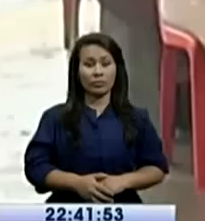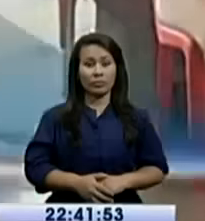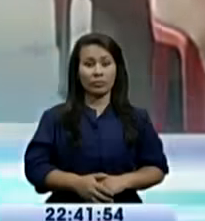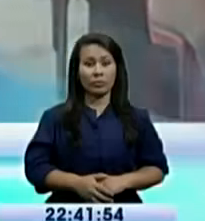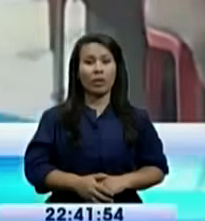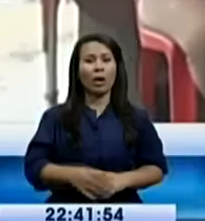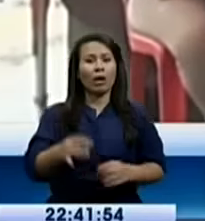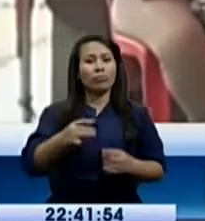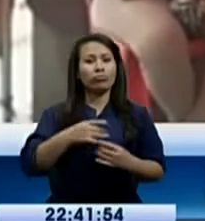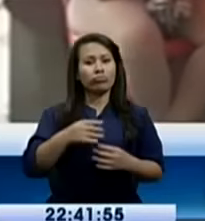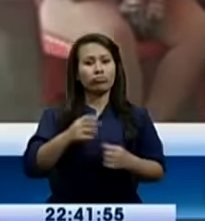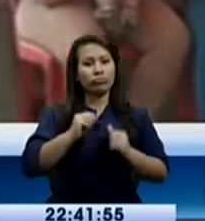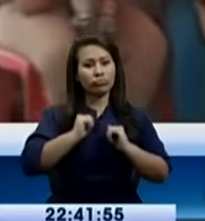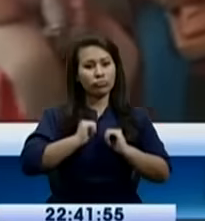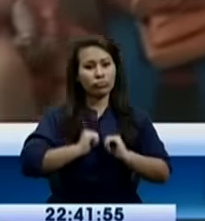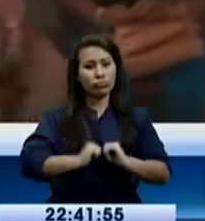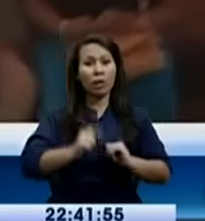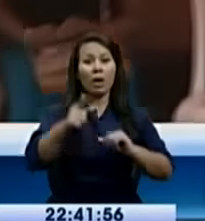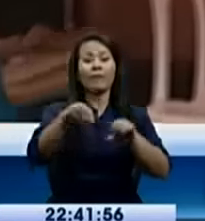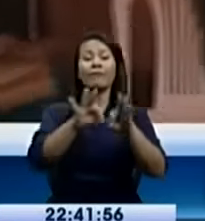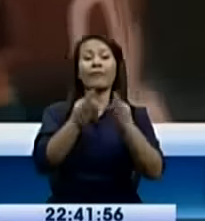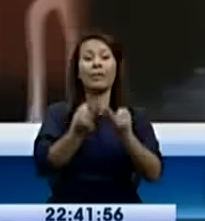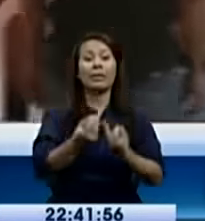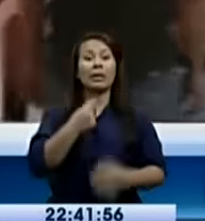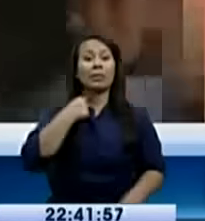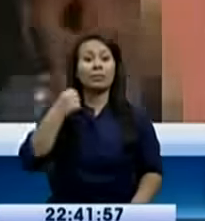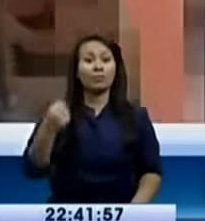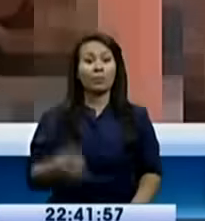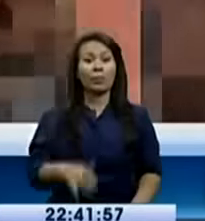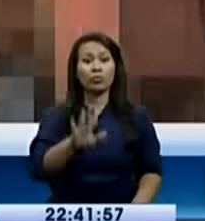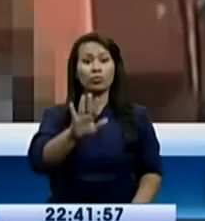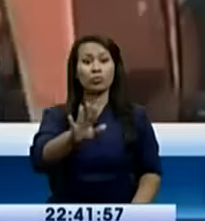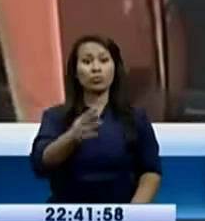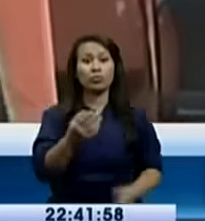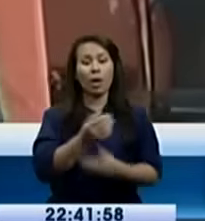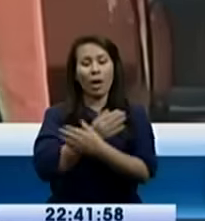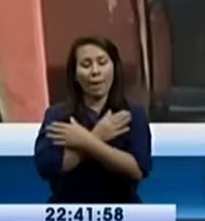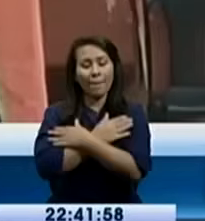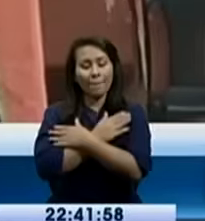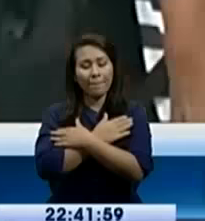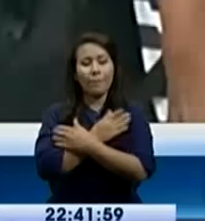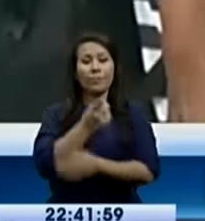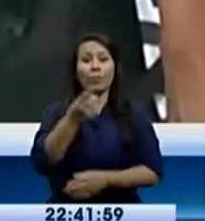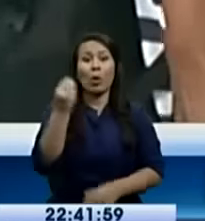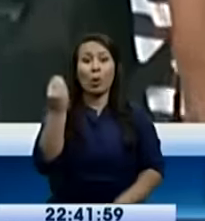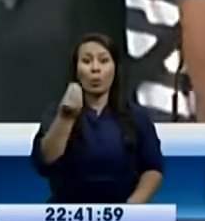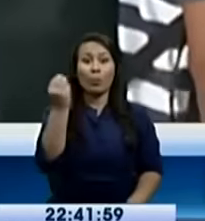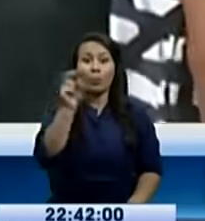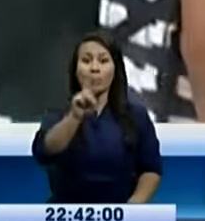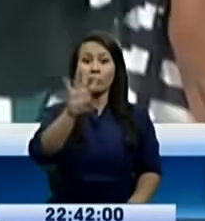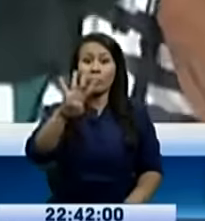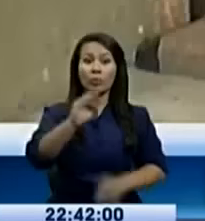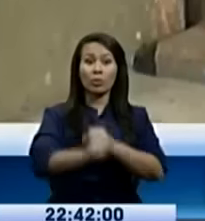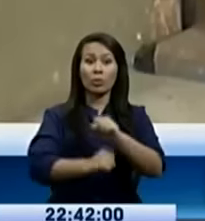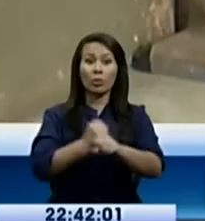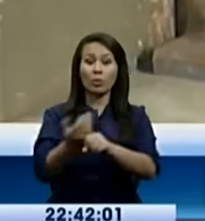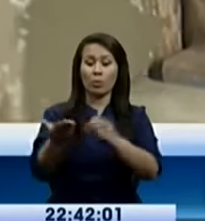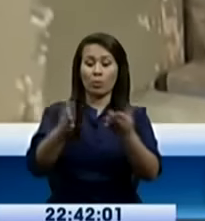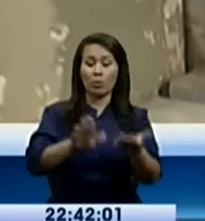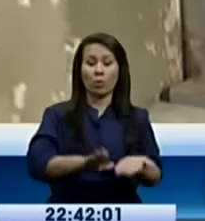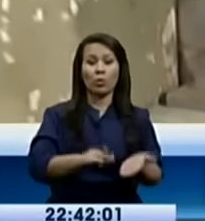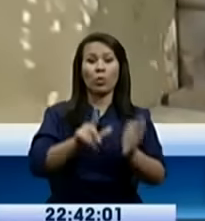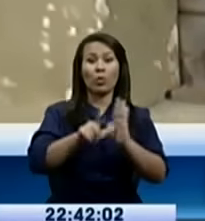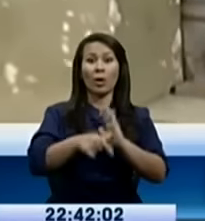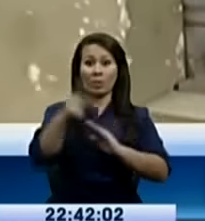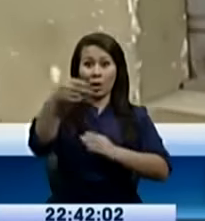Un gran dolor embarga a esta familia que perdió a uno de sus seres amados. Un joven de 24 años de edad que murió luego de ser